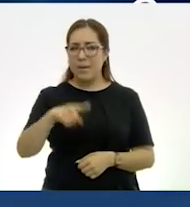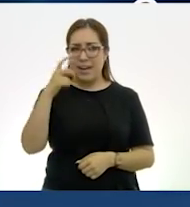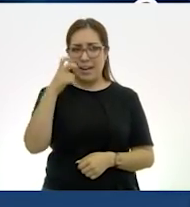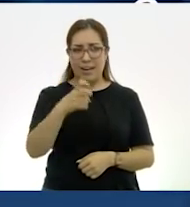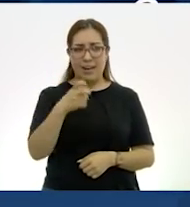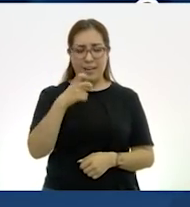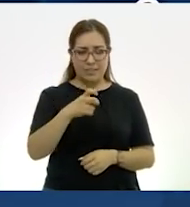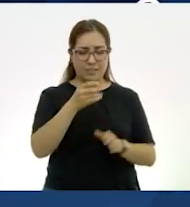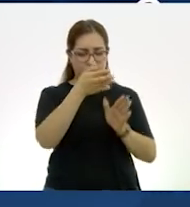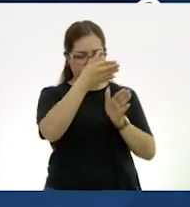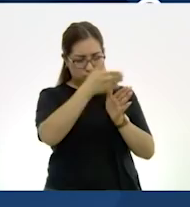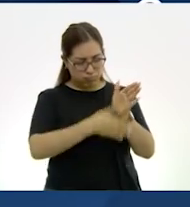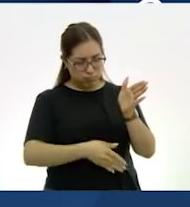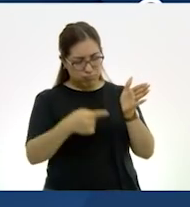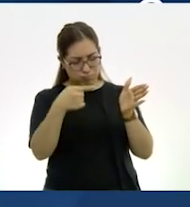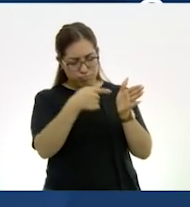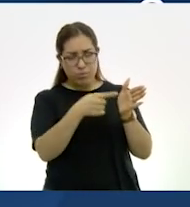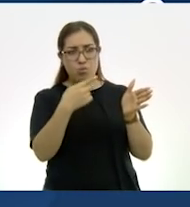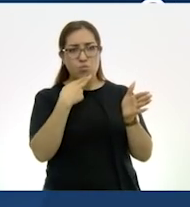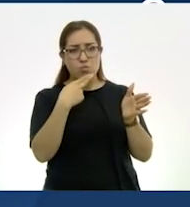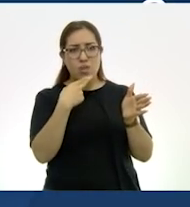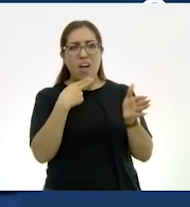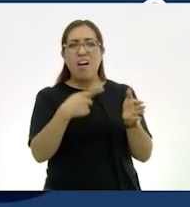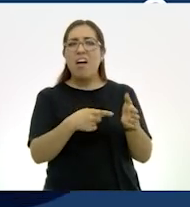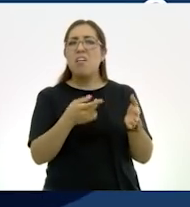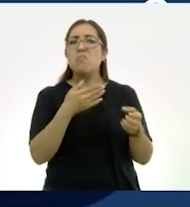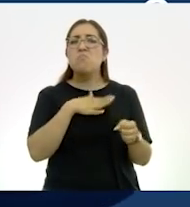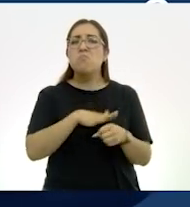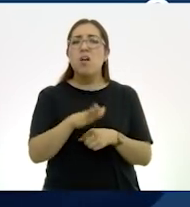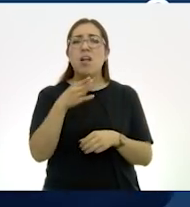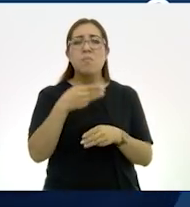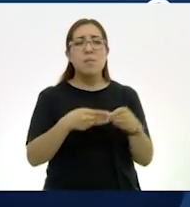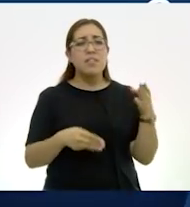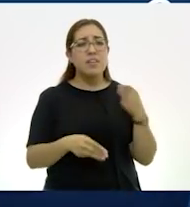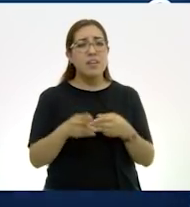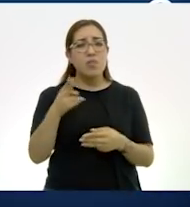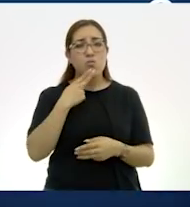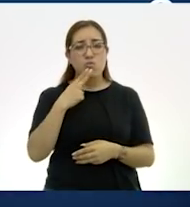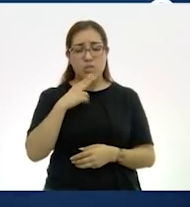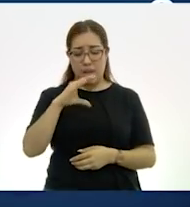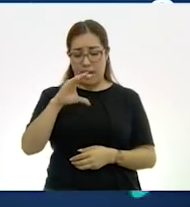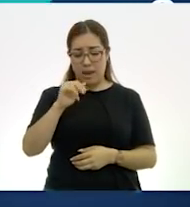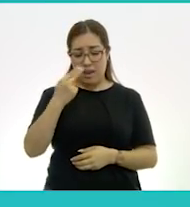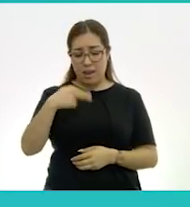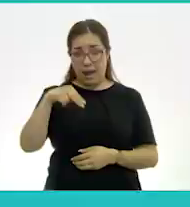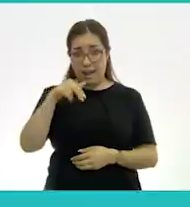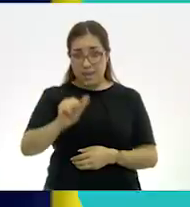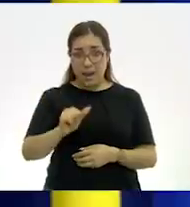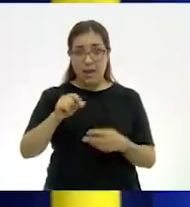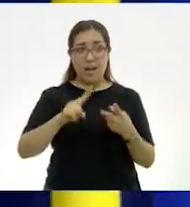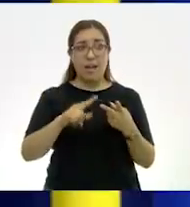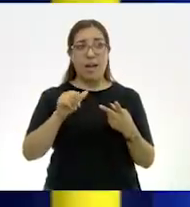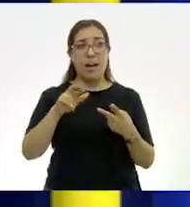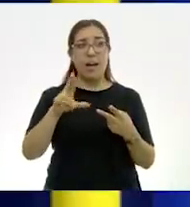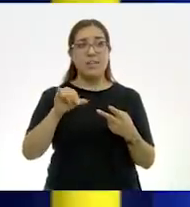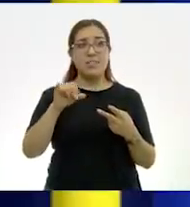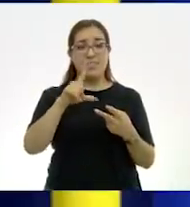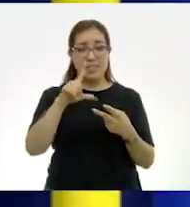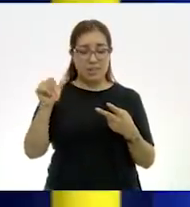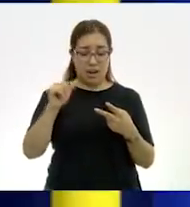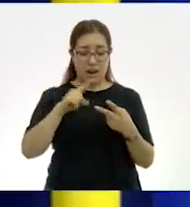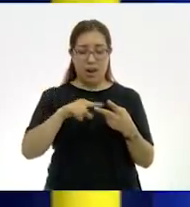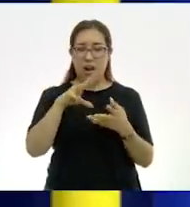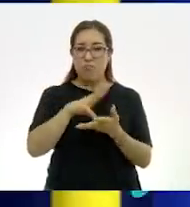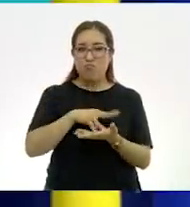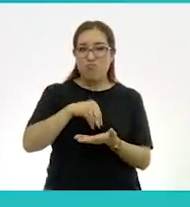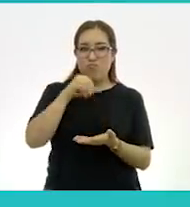escribir las tablillas cuneiformes? Y la respuesta es cañas y arcilla. Los dos materiales se encontraban